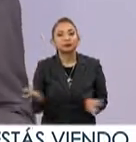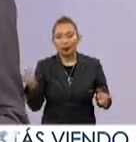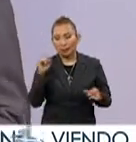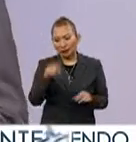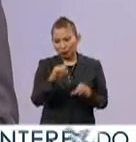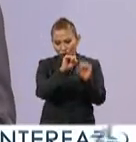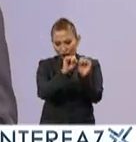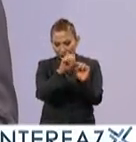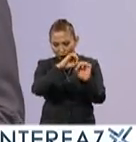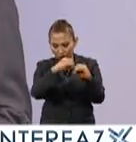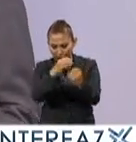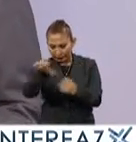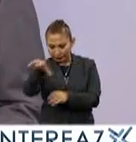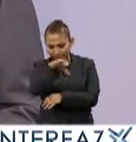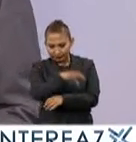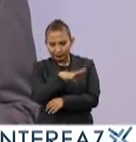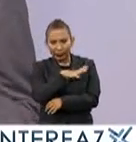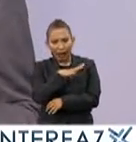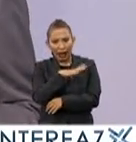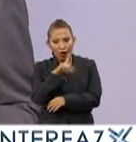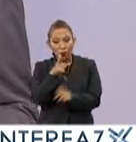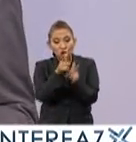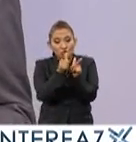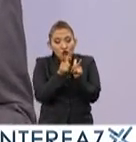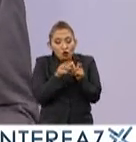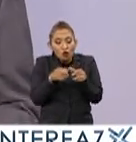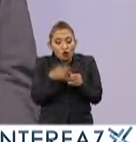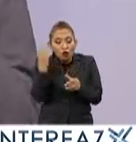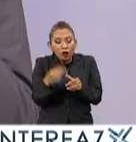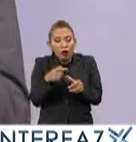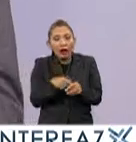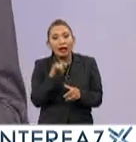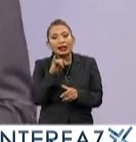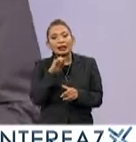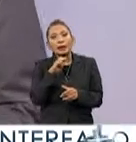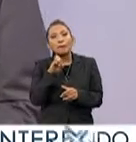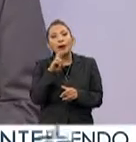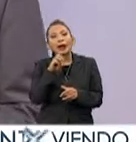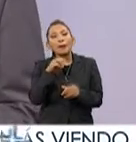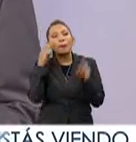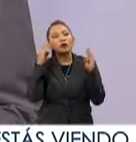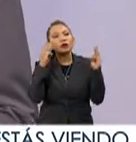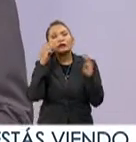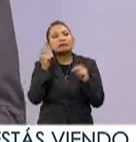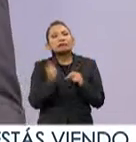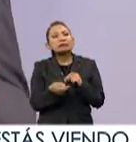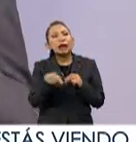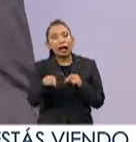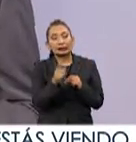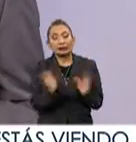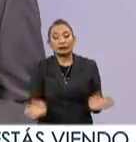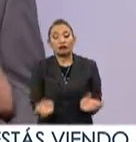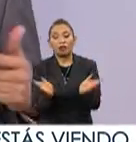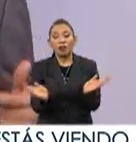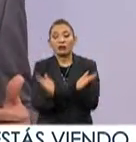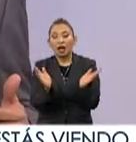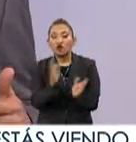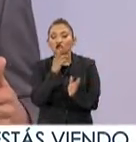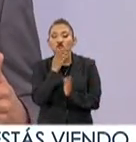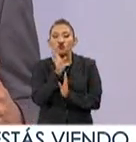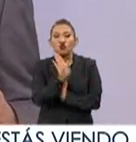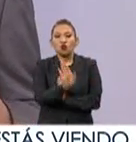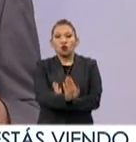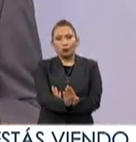de estos sistemas hay una agrupación, un organismo que se llama Ibermuseos. Por supuesto es fomentar,